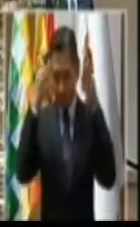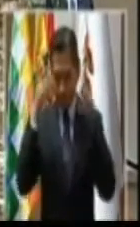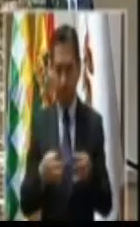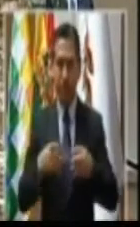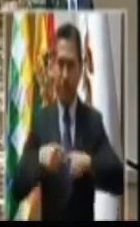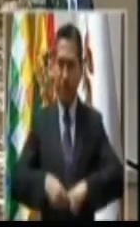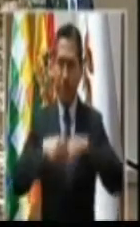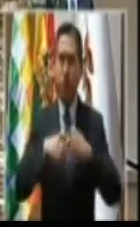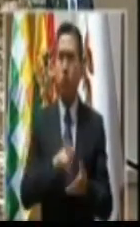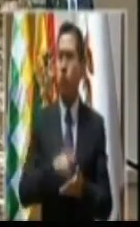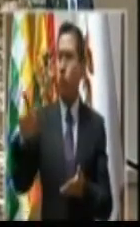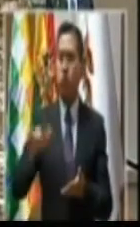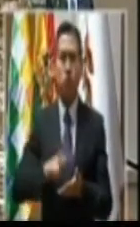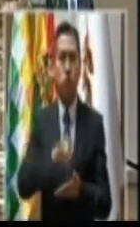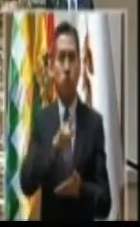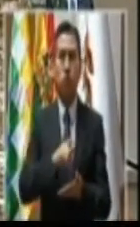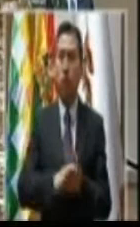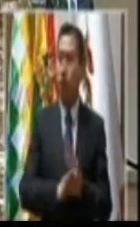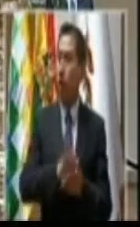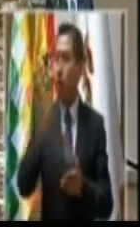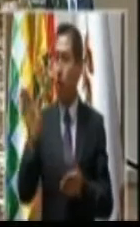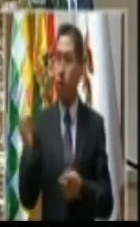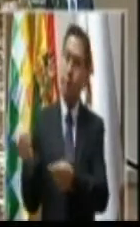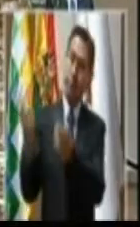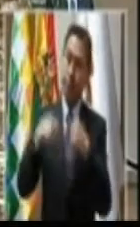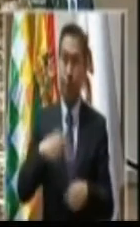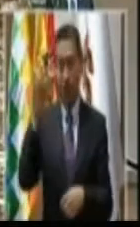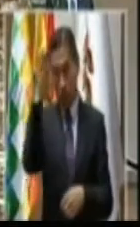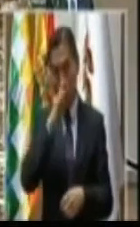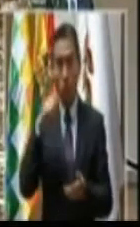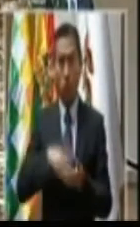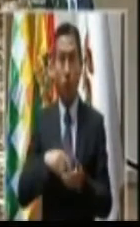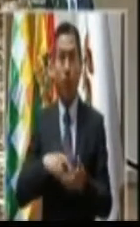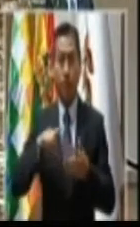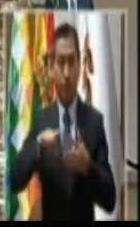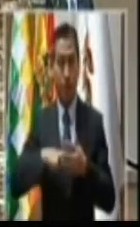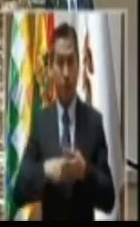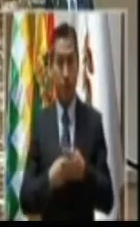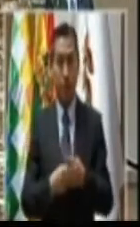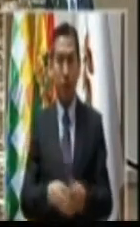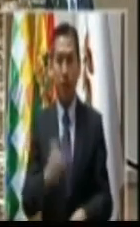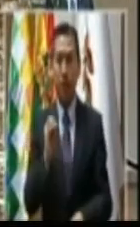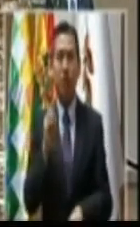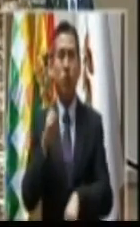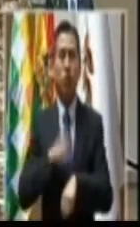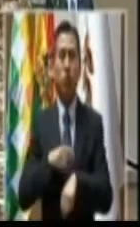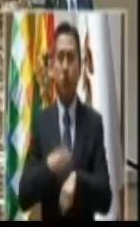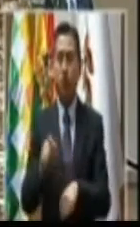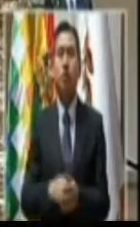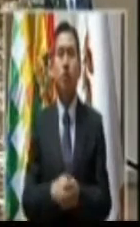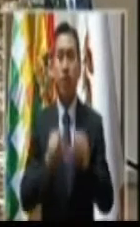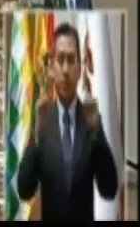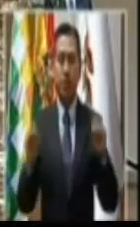autoridades departamentales y municipales, han tenido 70 días precisamente para ver las